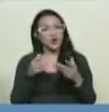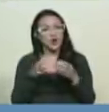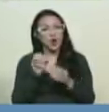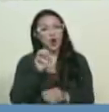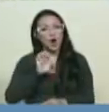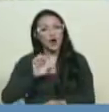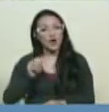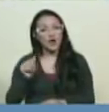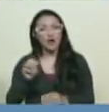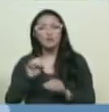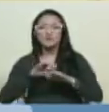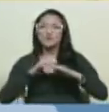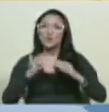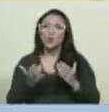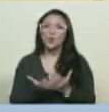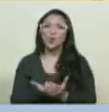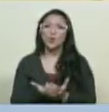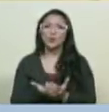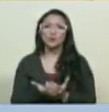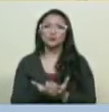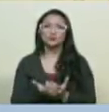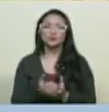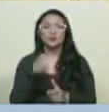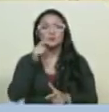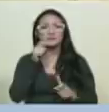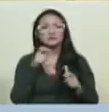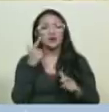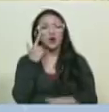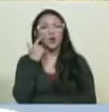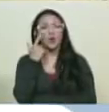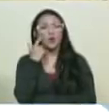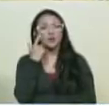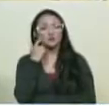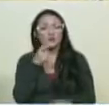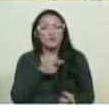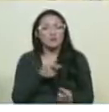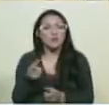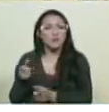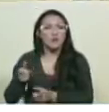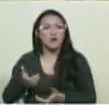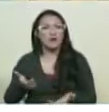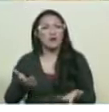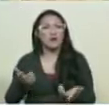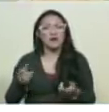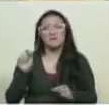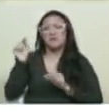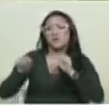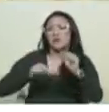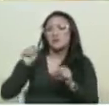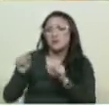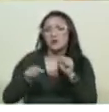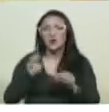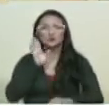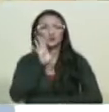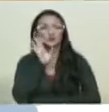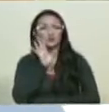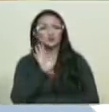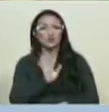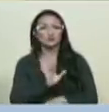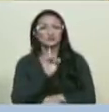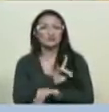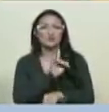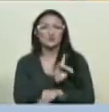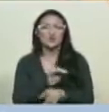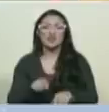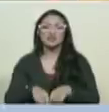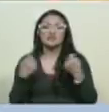Americanos, sin que el mundo, sin que los que se acostumbran a bombardear de guerra sucia para